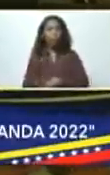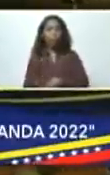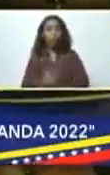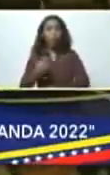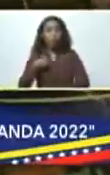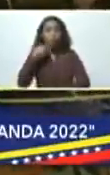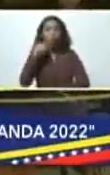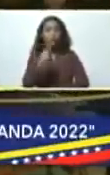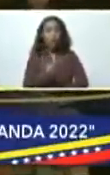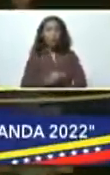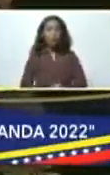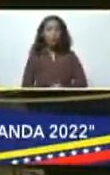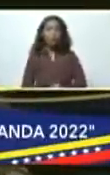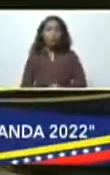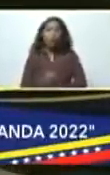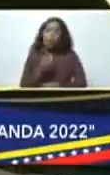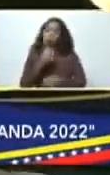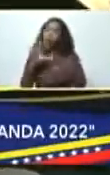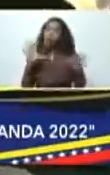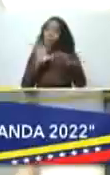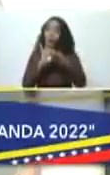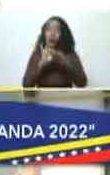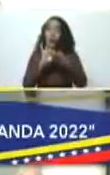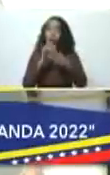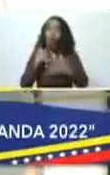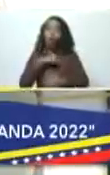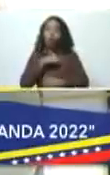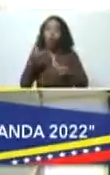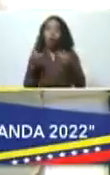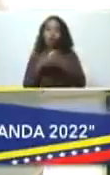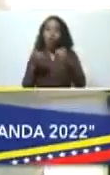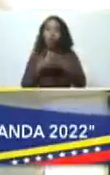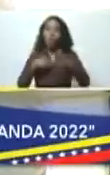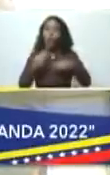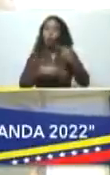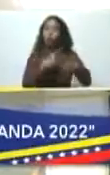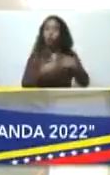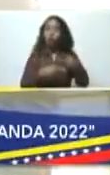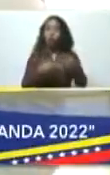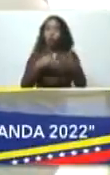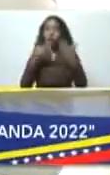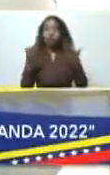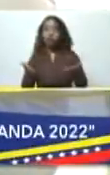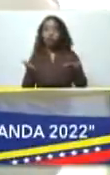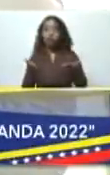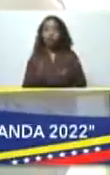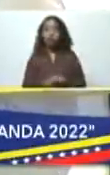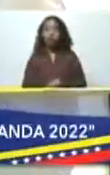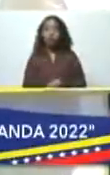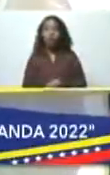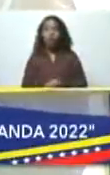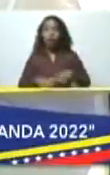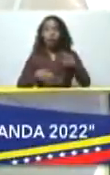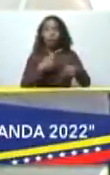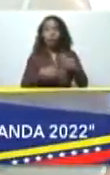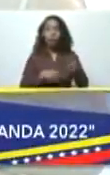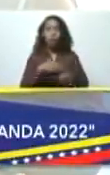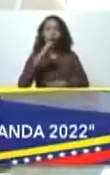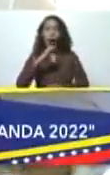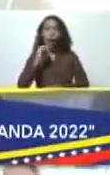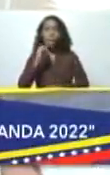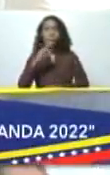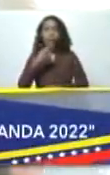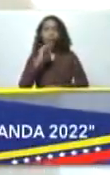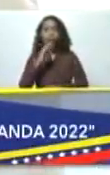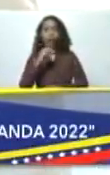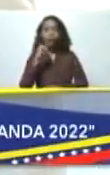lo dije, y bueno, nos vinculamos al sector productivo a través de la producción ovina caprina. En